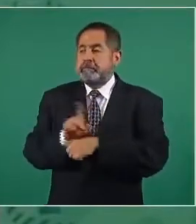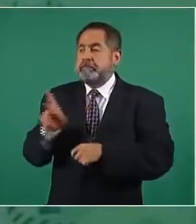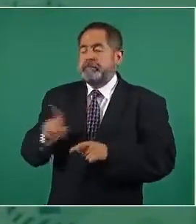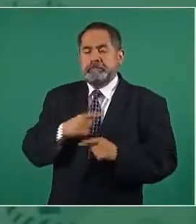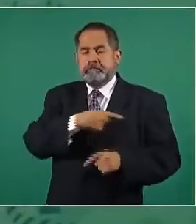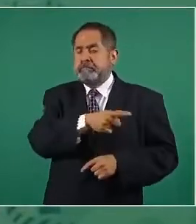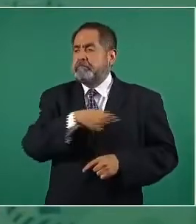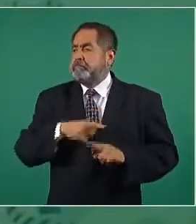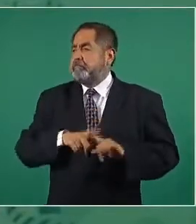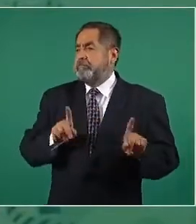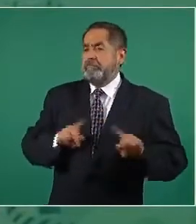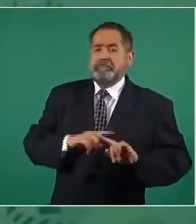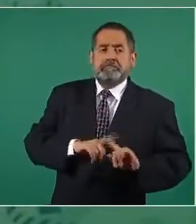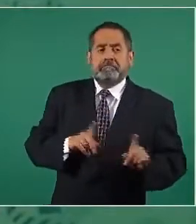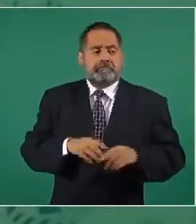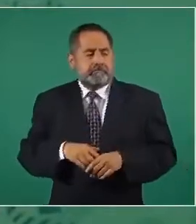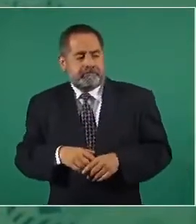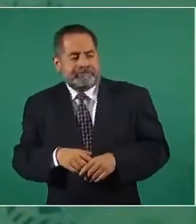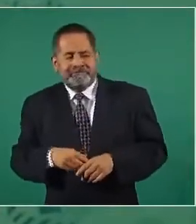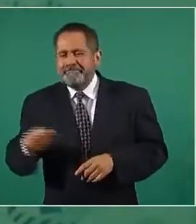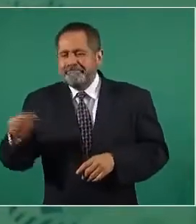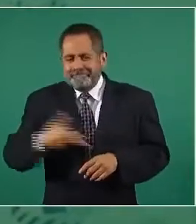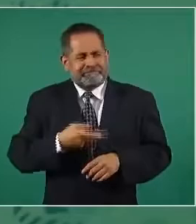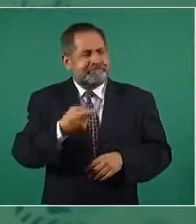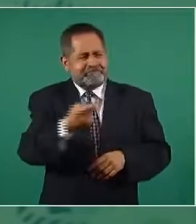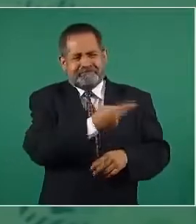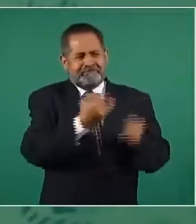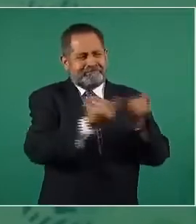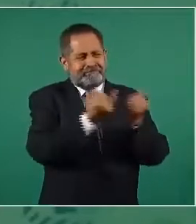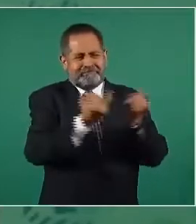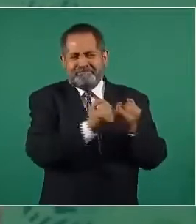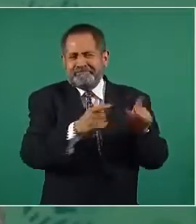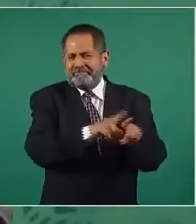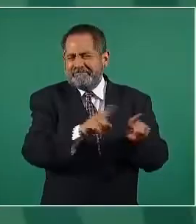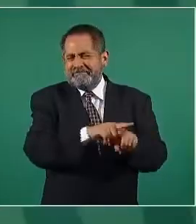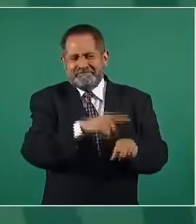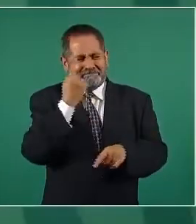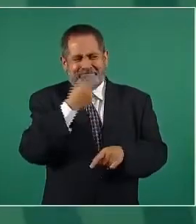distintos. Nosotros decíamos, no son lo mismo, son iguales.